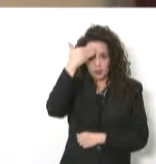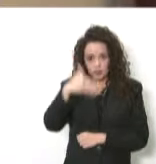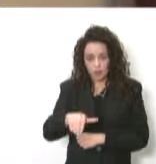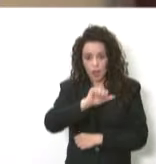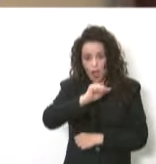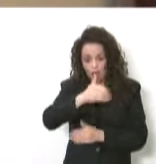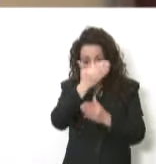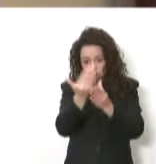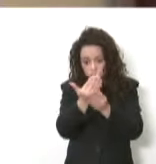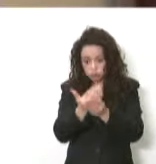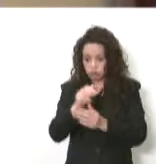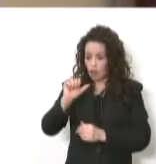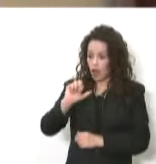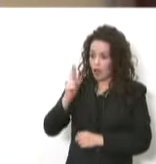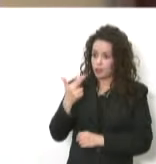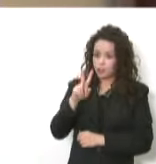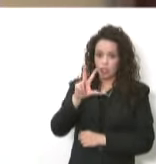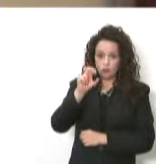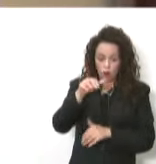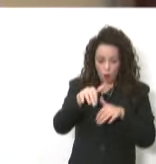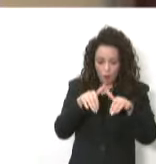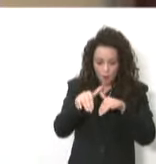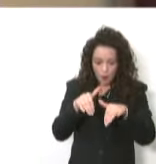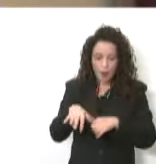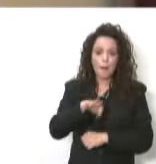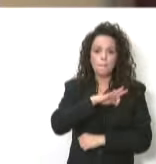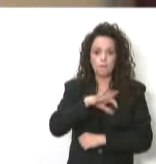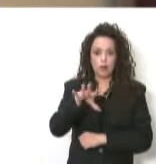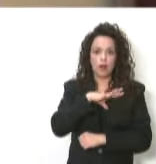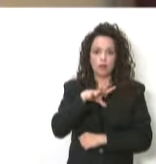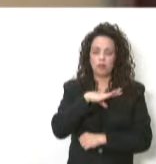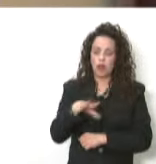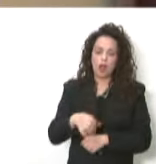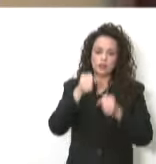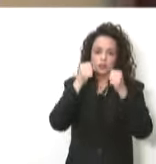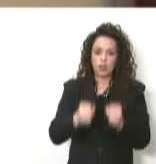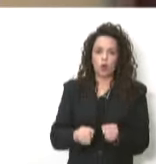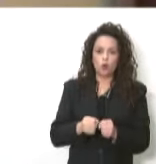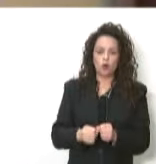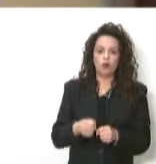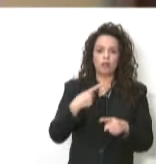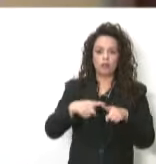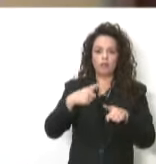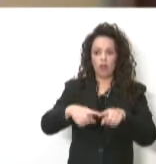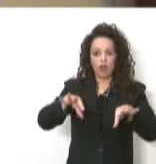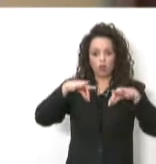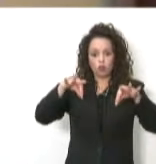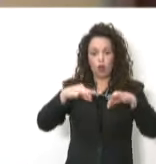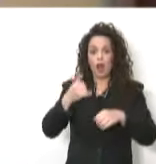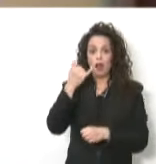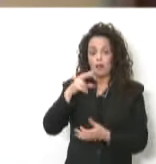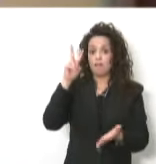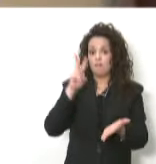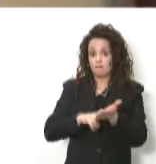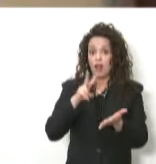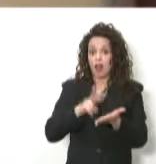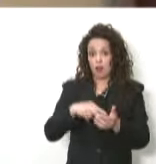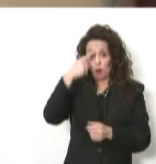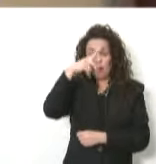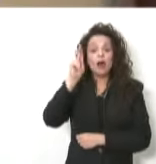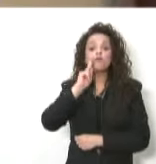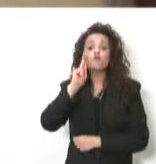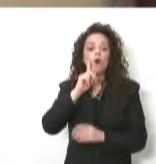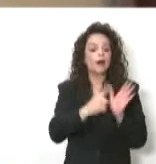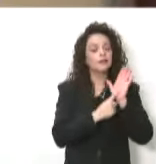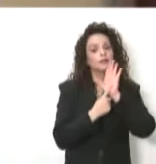archivística se preservará la integridad de los documentos y su valor como evidencia. Por ello,